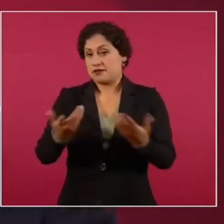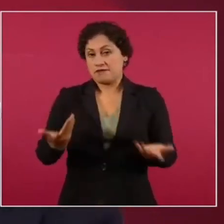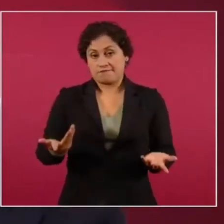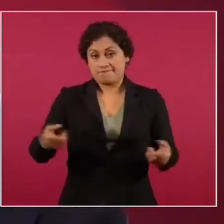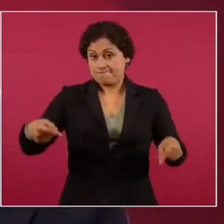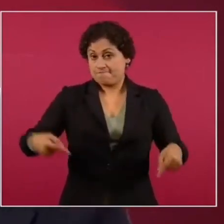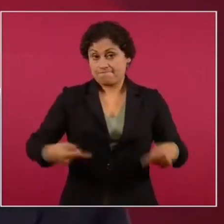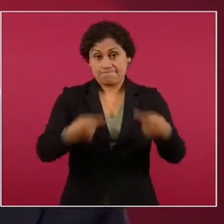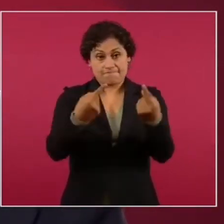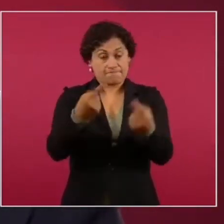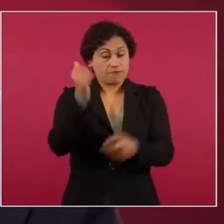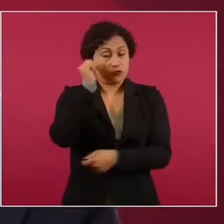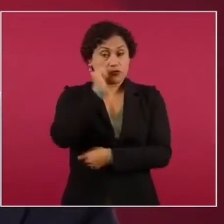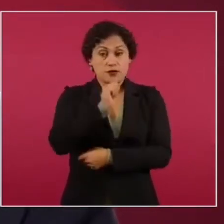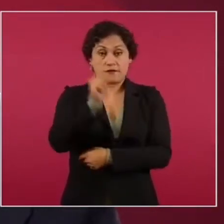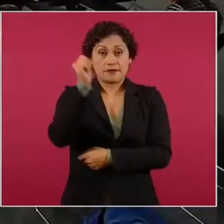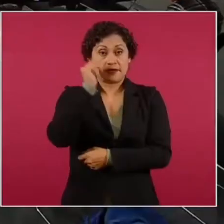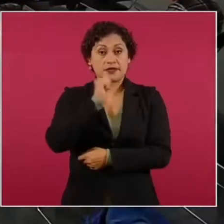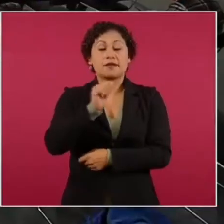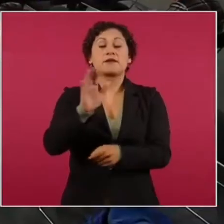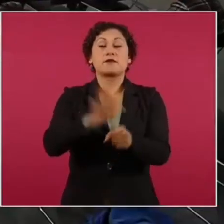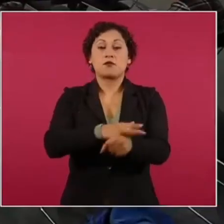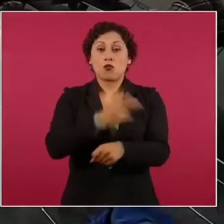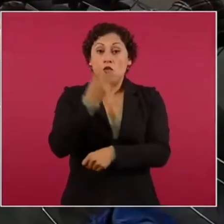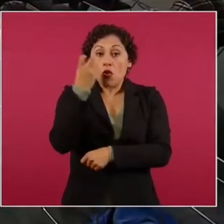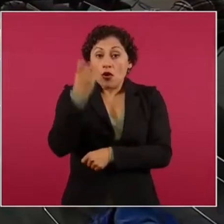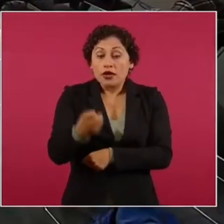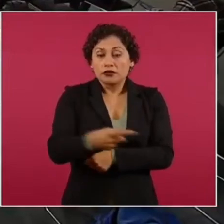Entonces el presidente Biden